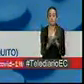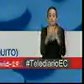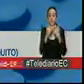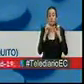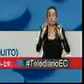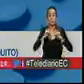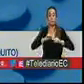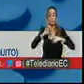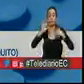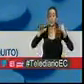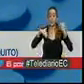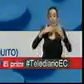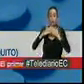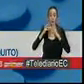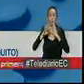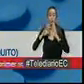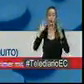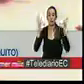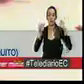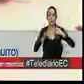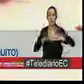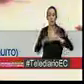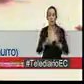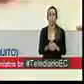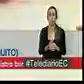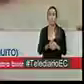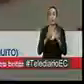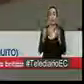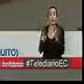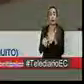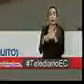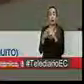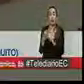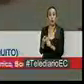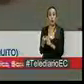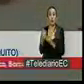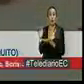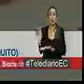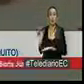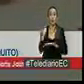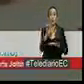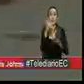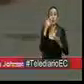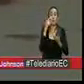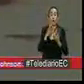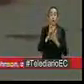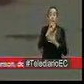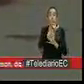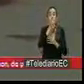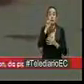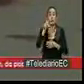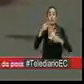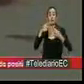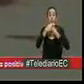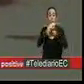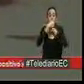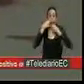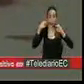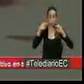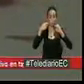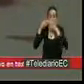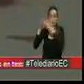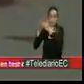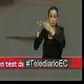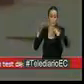expresión, el que motiva la reforma de la norma. A partir de los estados financieros presentados con fecha 31 de marzo y por un plazo de 90 días,